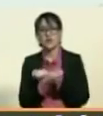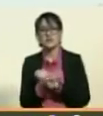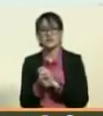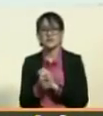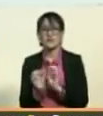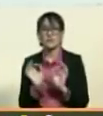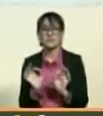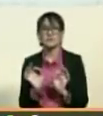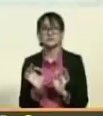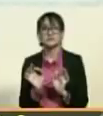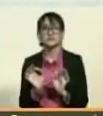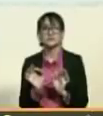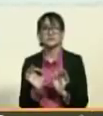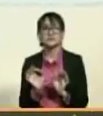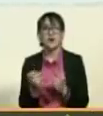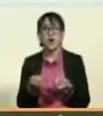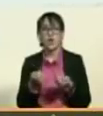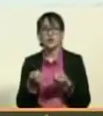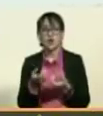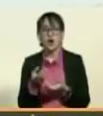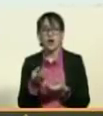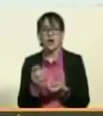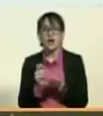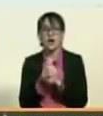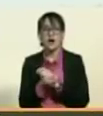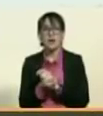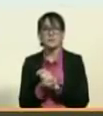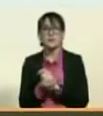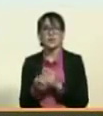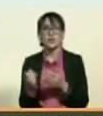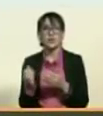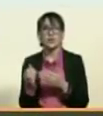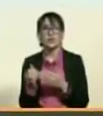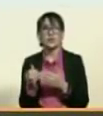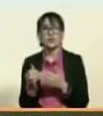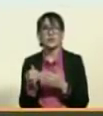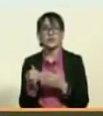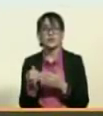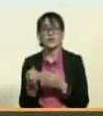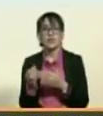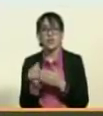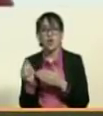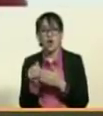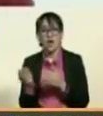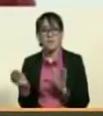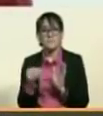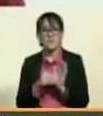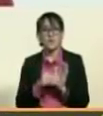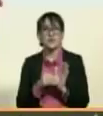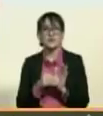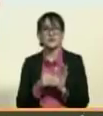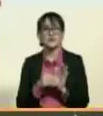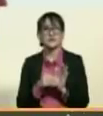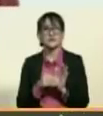Promete eliminar los controles de cambio, dolarización de la economía.